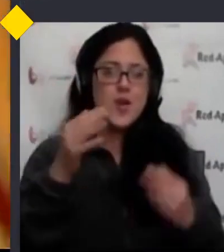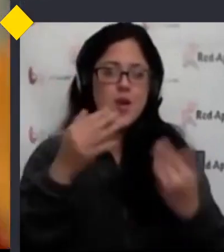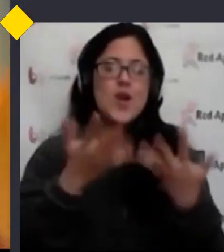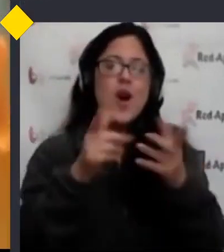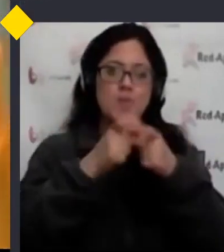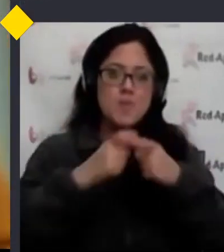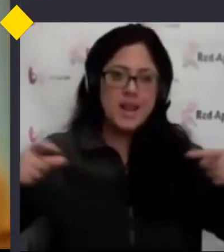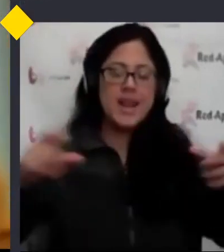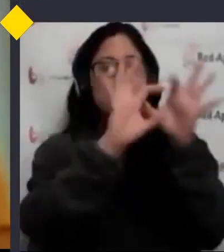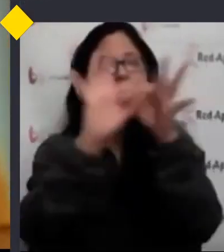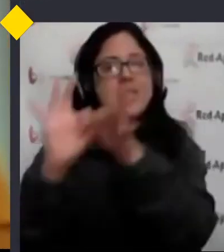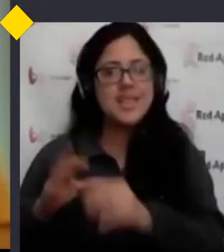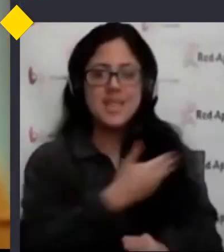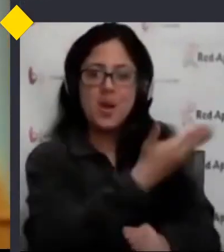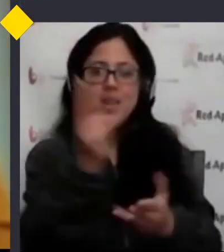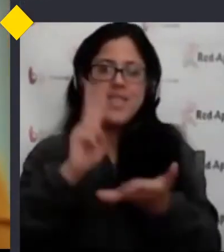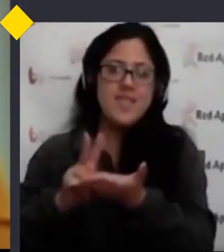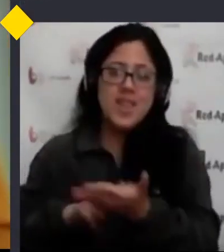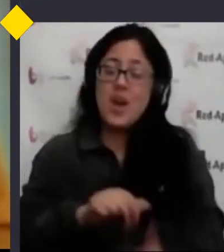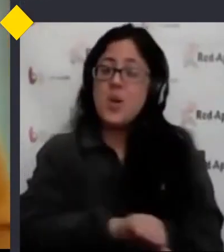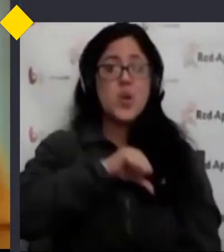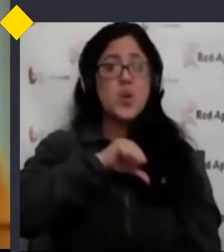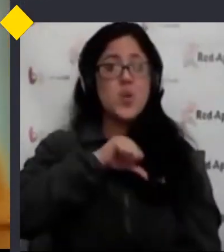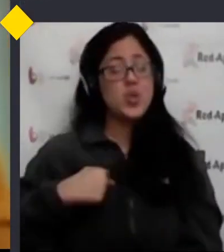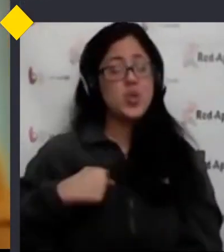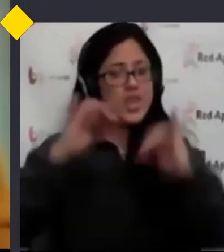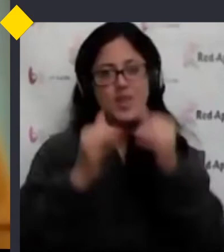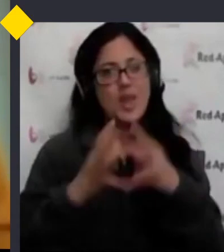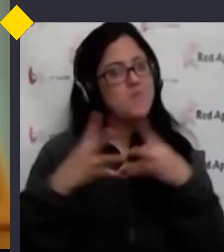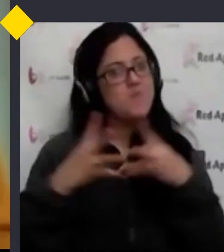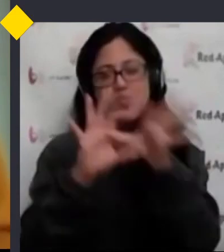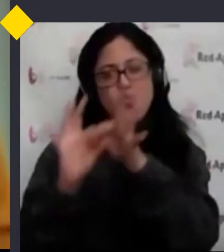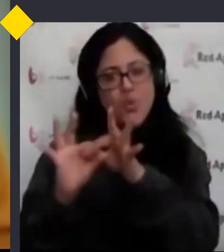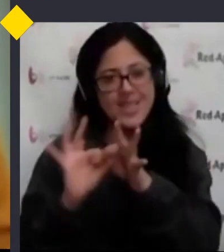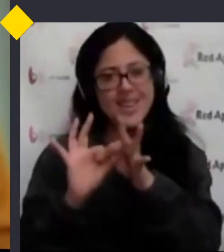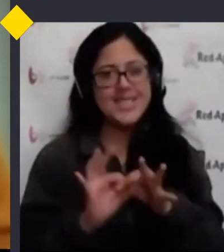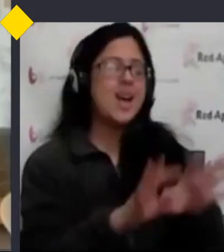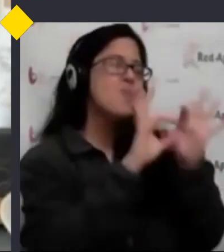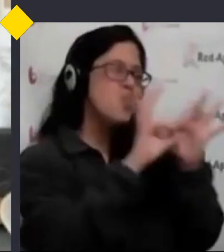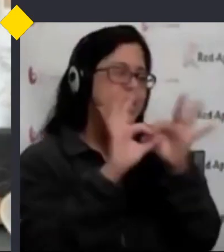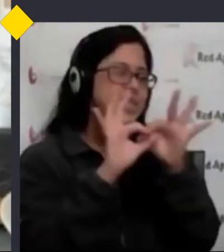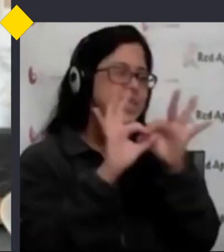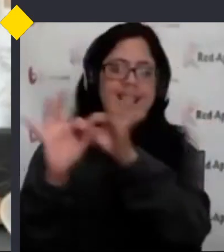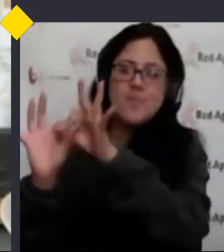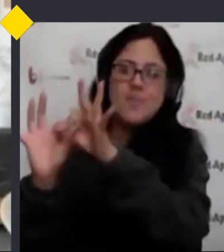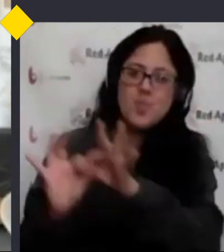cada uno de ustedes, de verdad fue un placer, yo al menos lo pasé muy bien, así que gracias. Muchas gracias a ti. Gracias por la